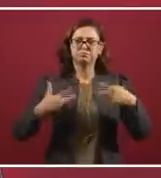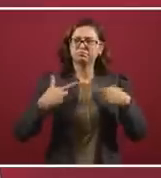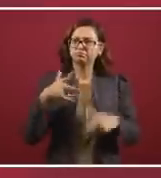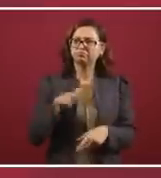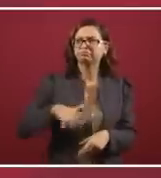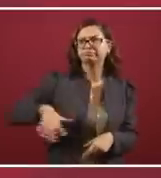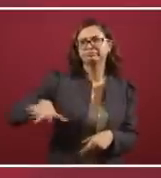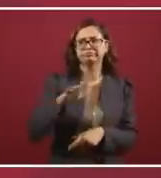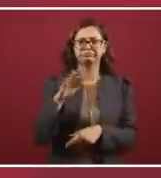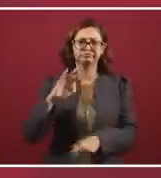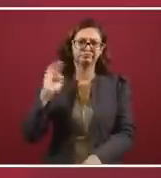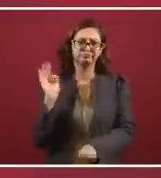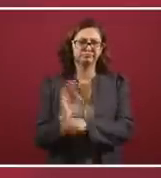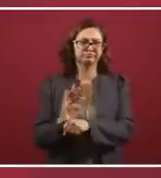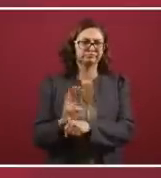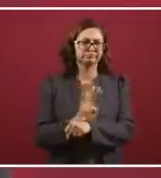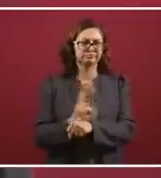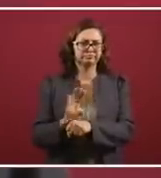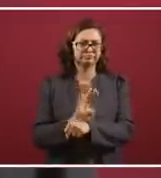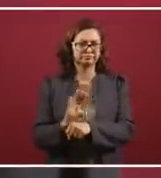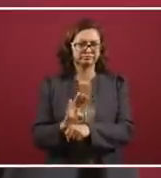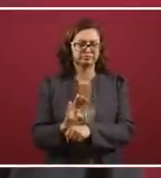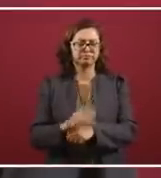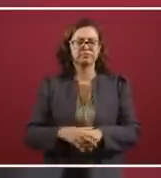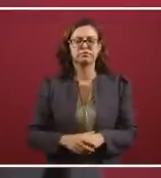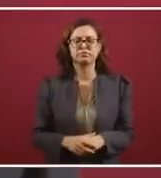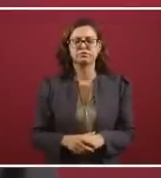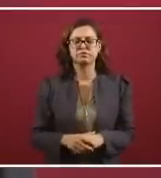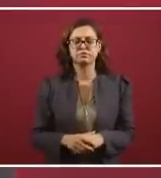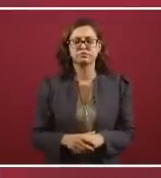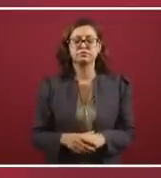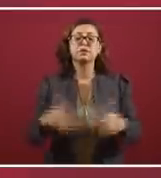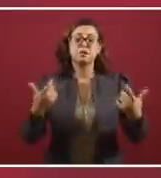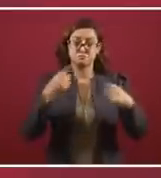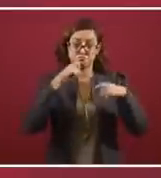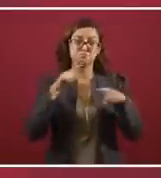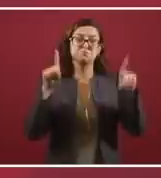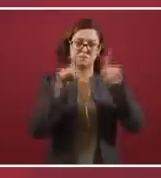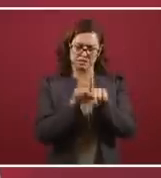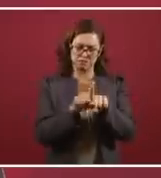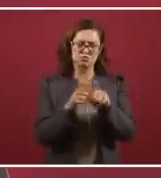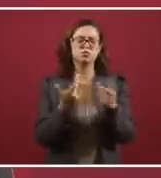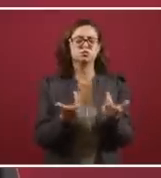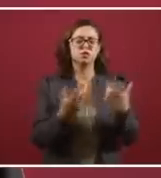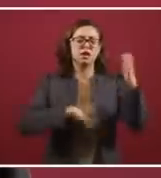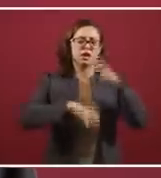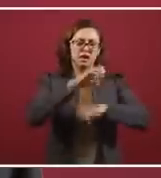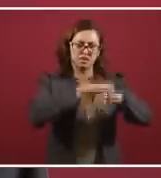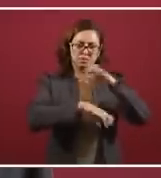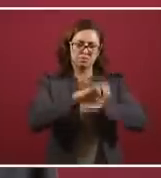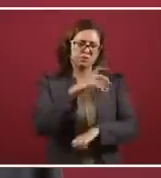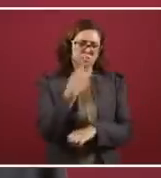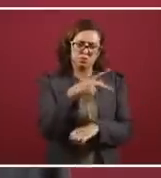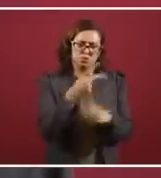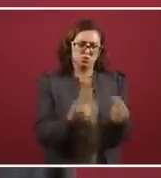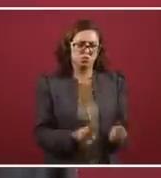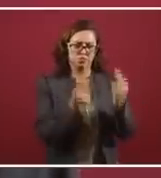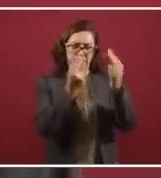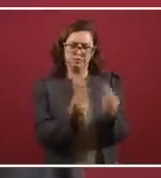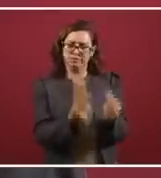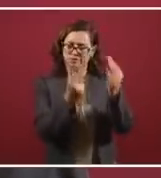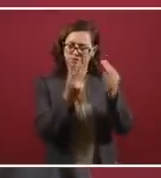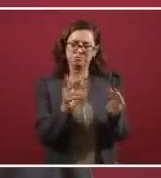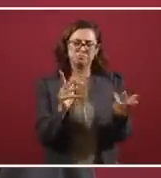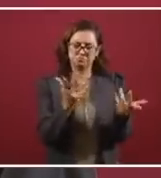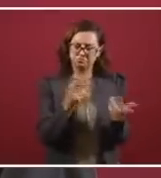y considerando también el interés de las empresas, el interés legítimo de